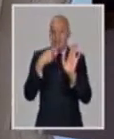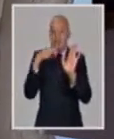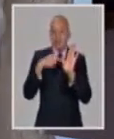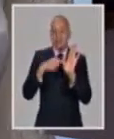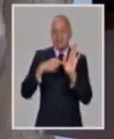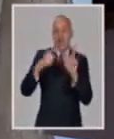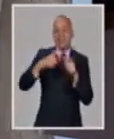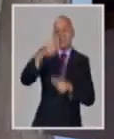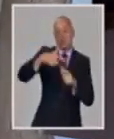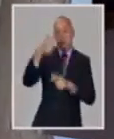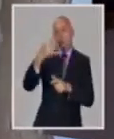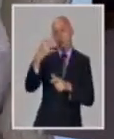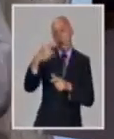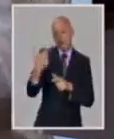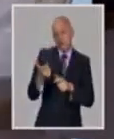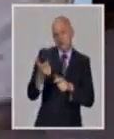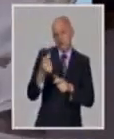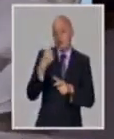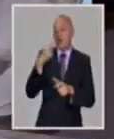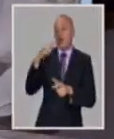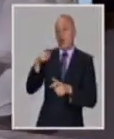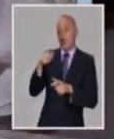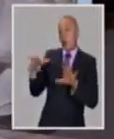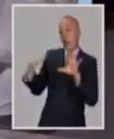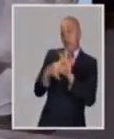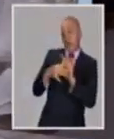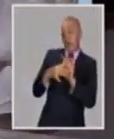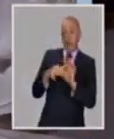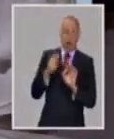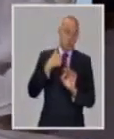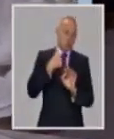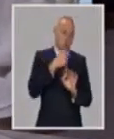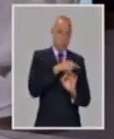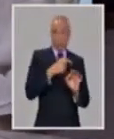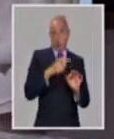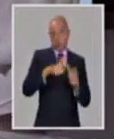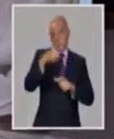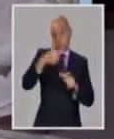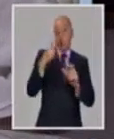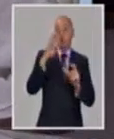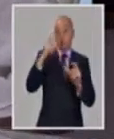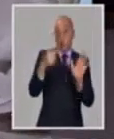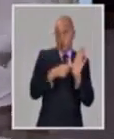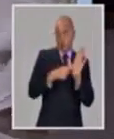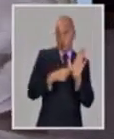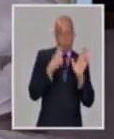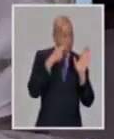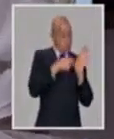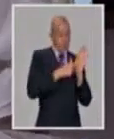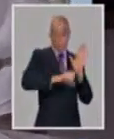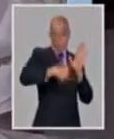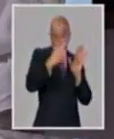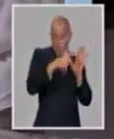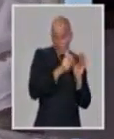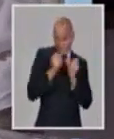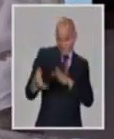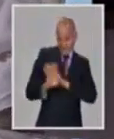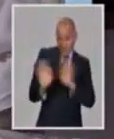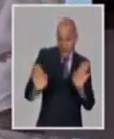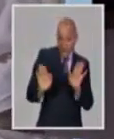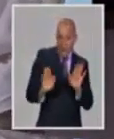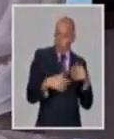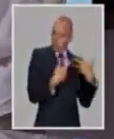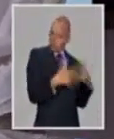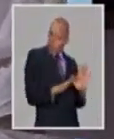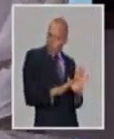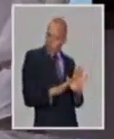a una transparencia clara en el contrato. Eso tenemos que dejarlo bien claro. Además, es algo que tenemos que trabajar en el sistema de la agricultura con